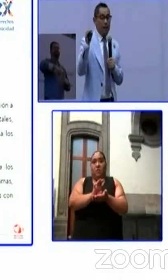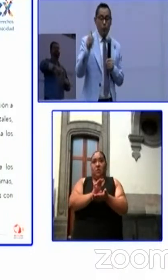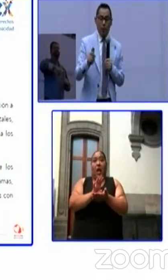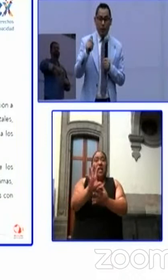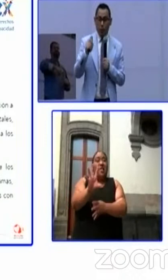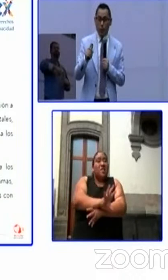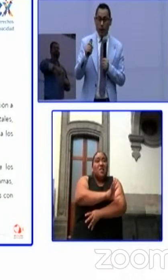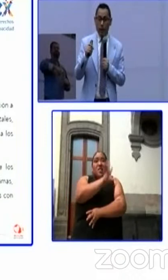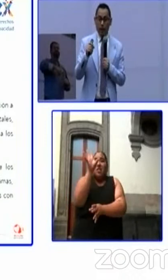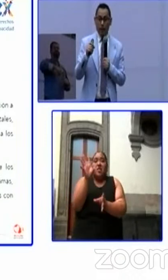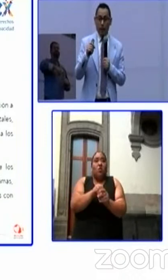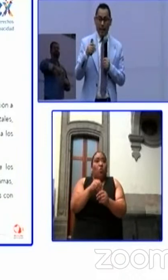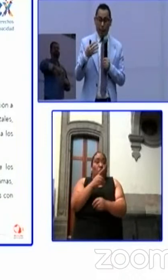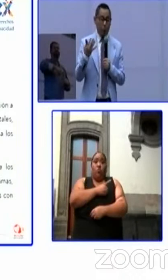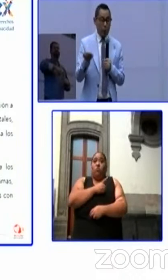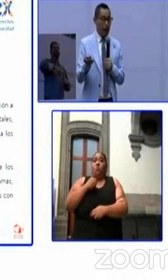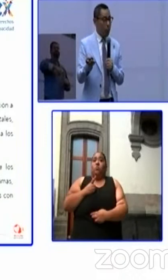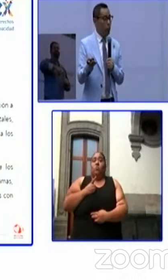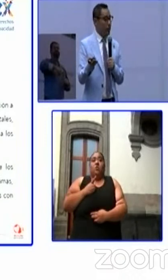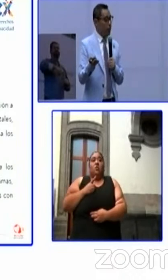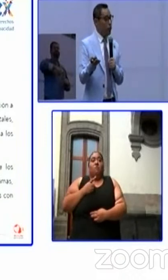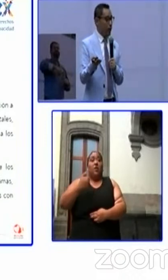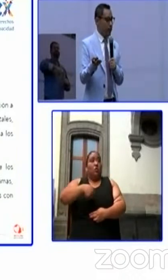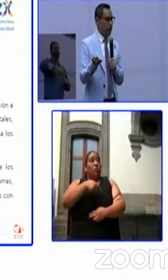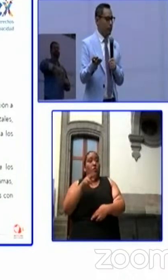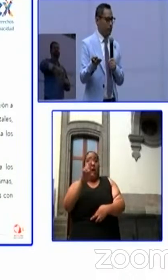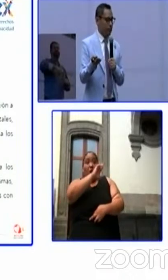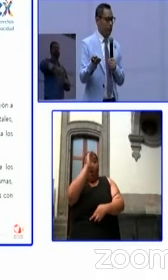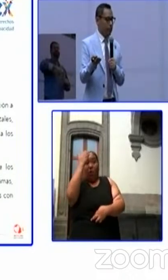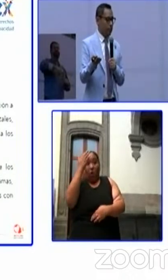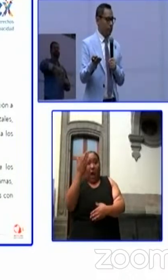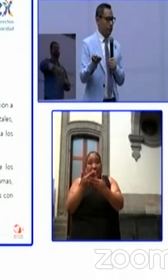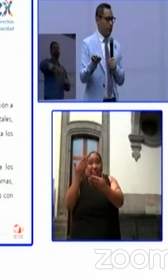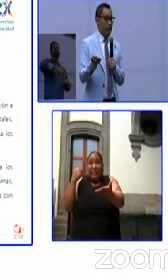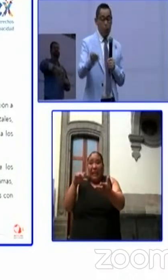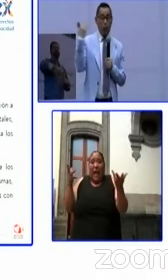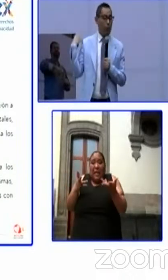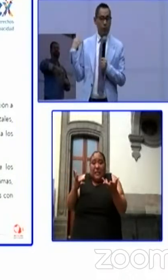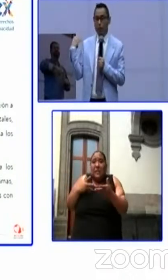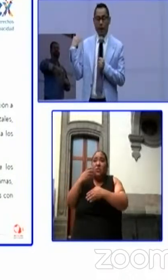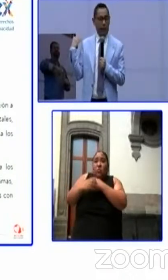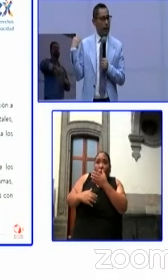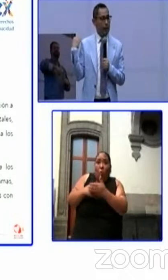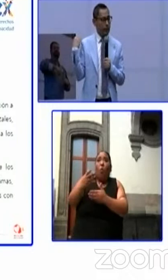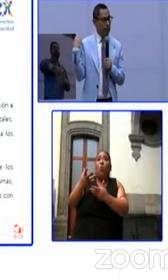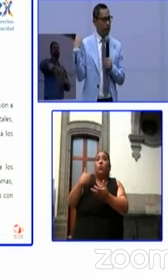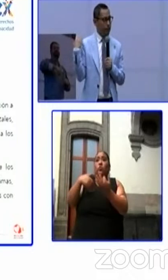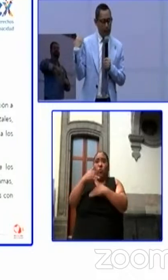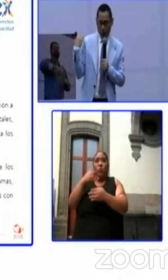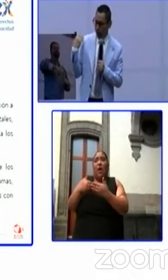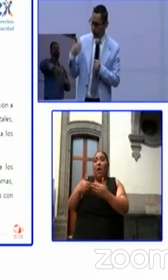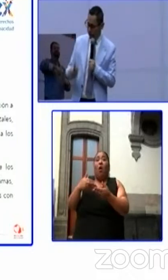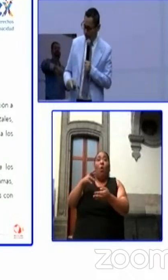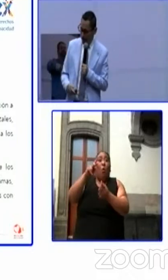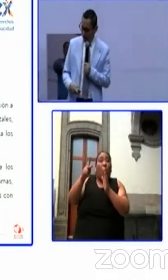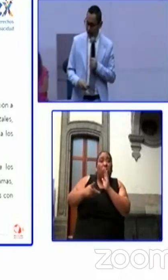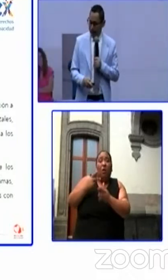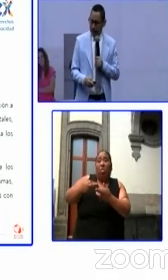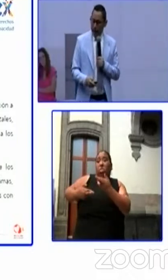Y tenemos que reconocer que ya habíamos logrado muchas cosas y no podemos ir para atrás, ¿de acuerdo?